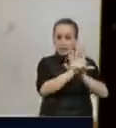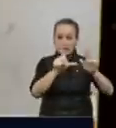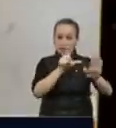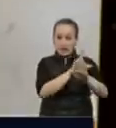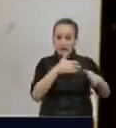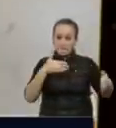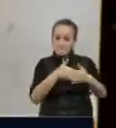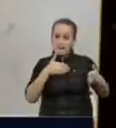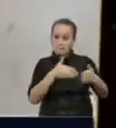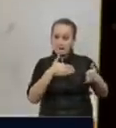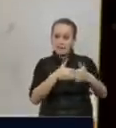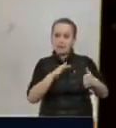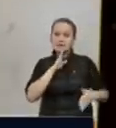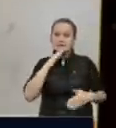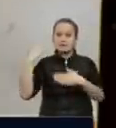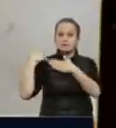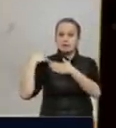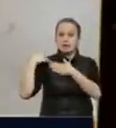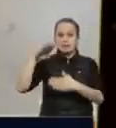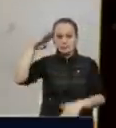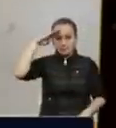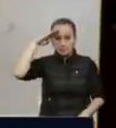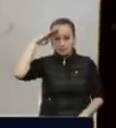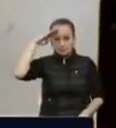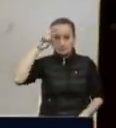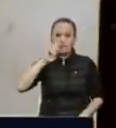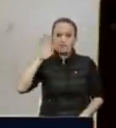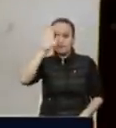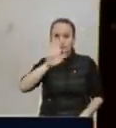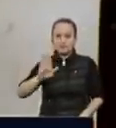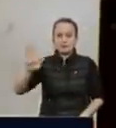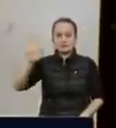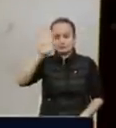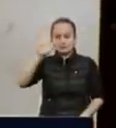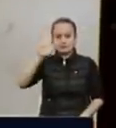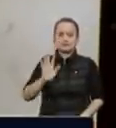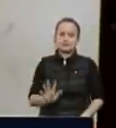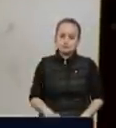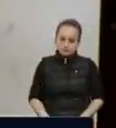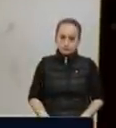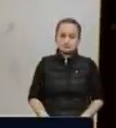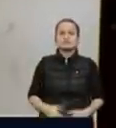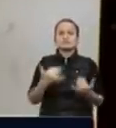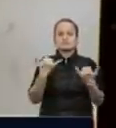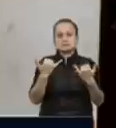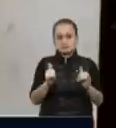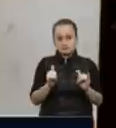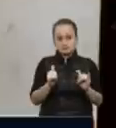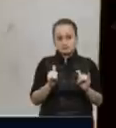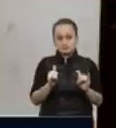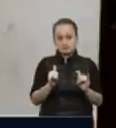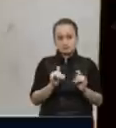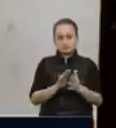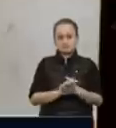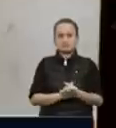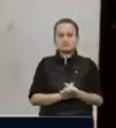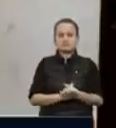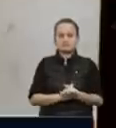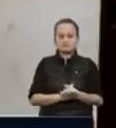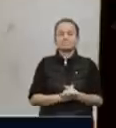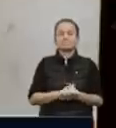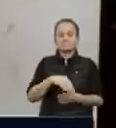ciudad y que en esa confrontación de bandas ha caído mucha